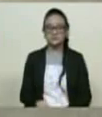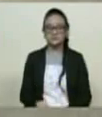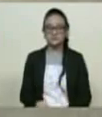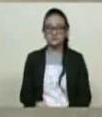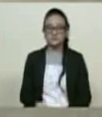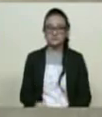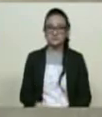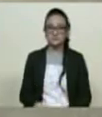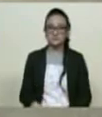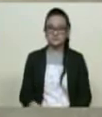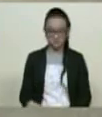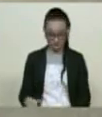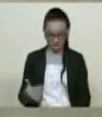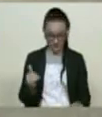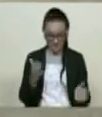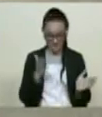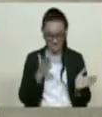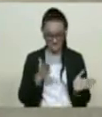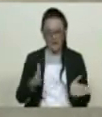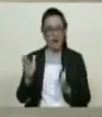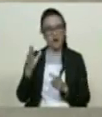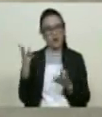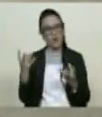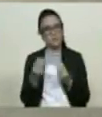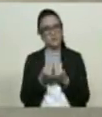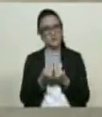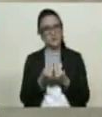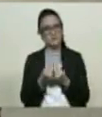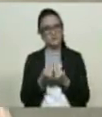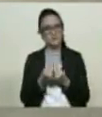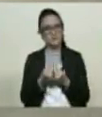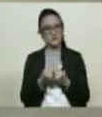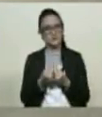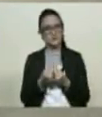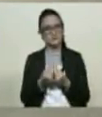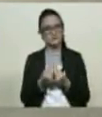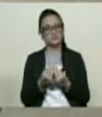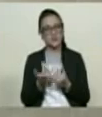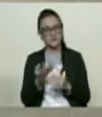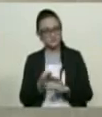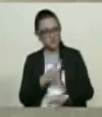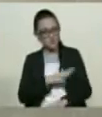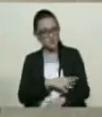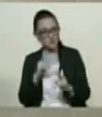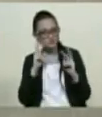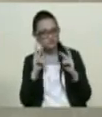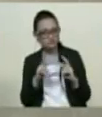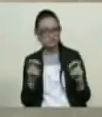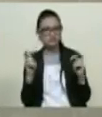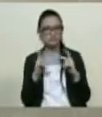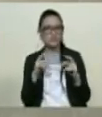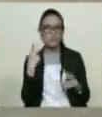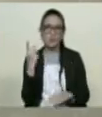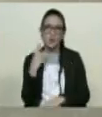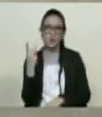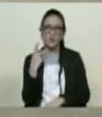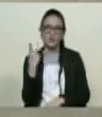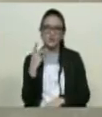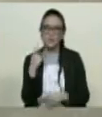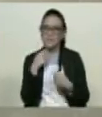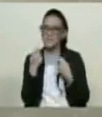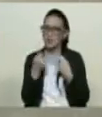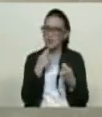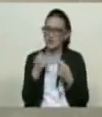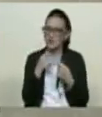además de eso tenemos el plan de acompañamiento en donde vienen expertos, académicos, políticos,